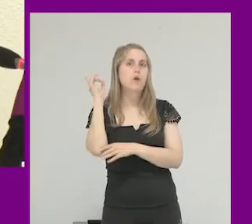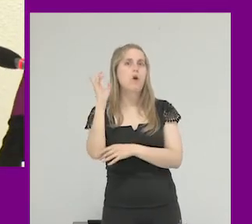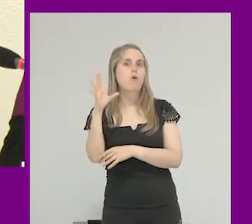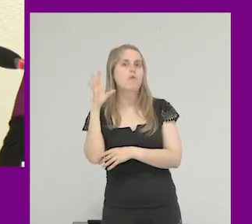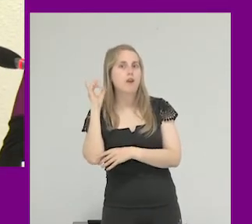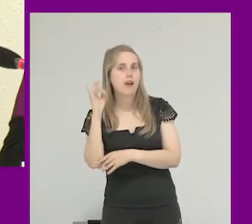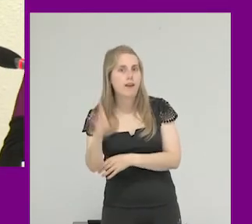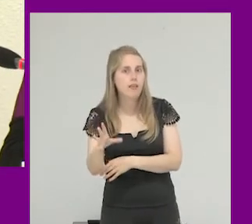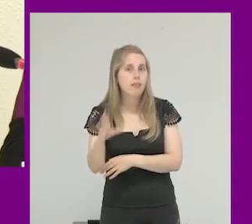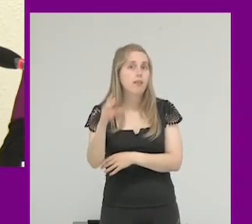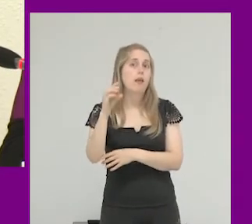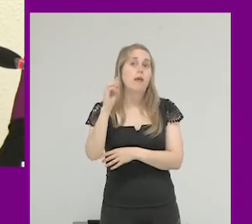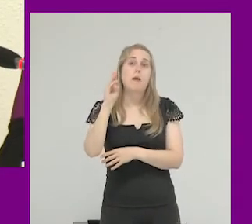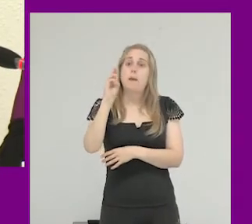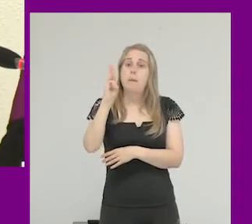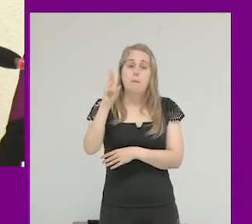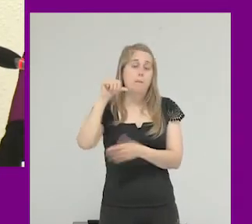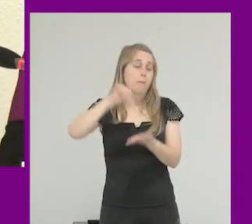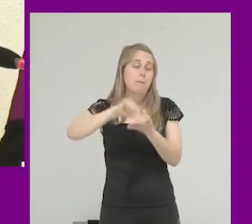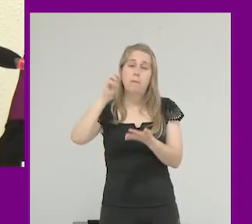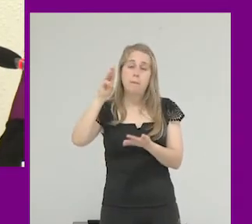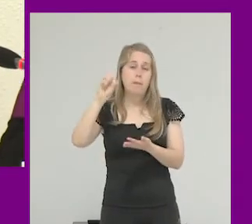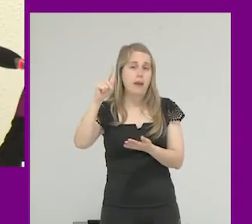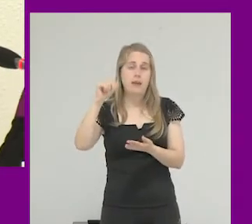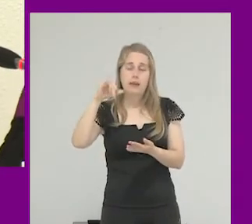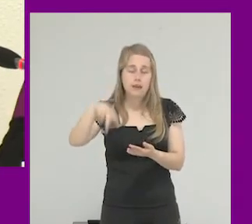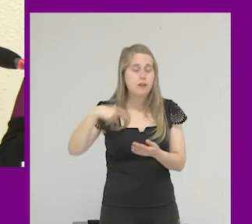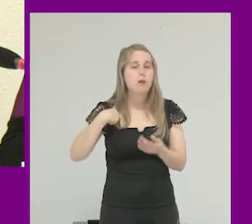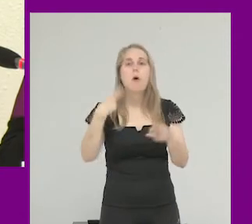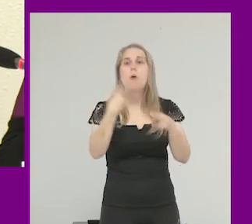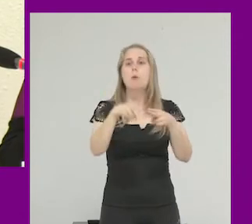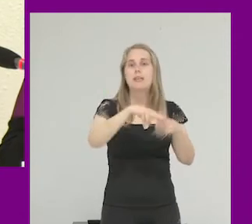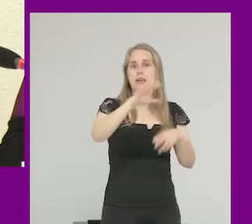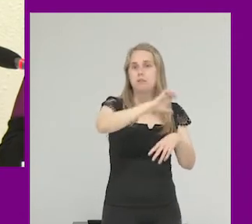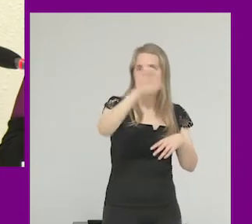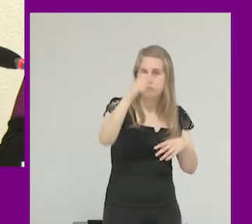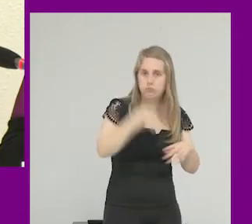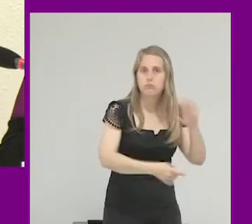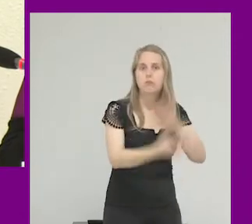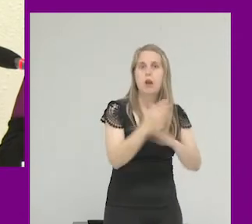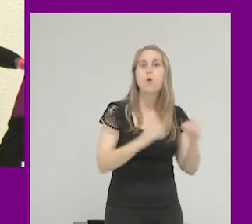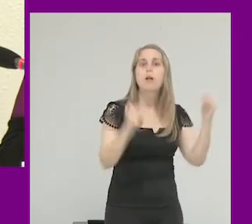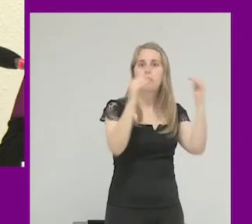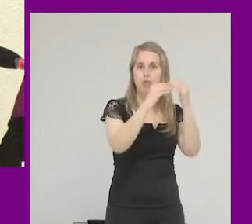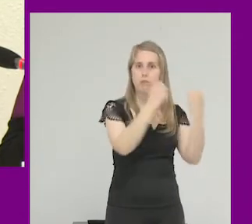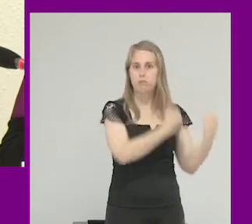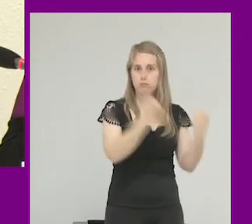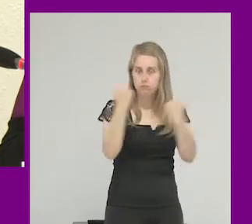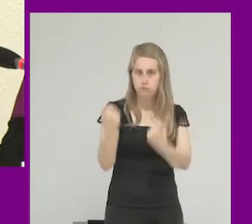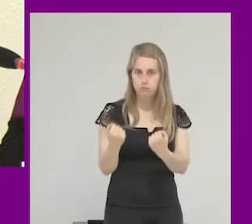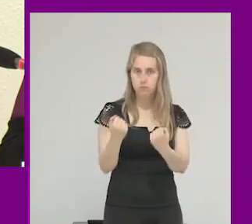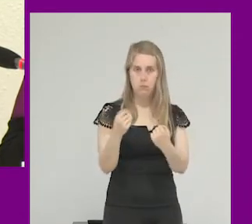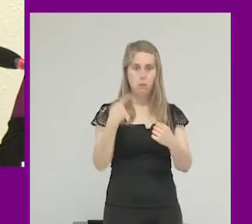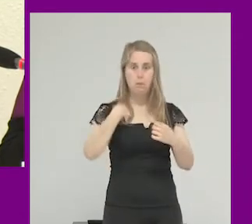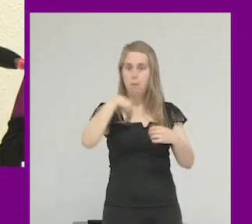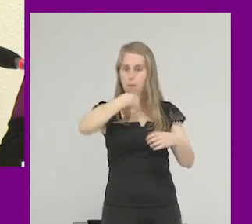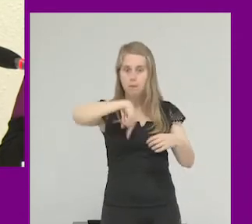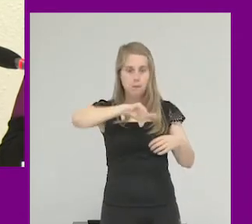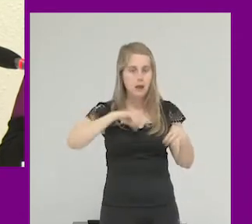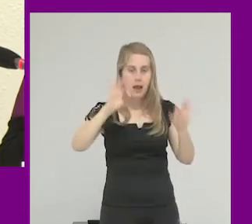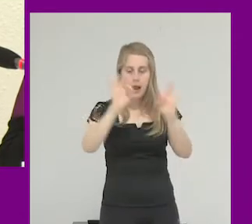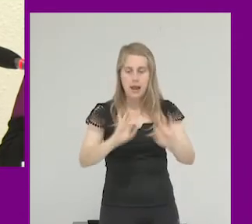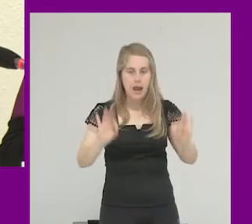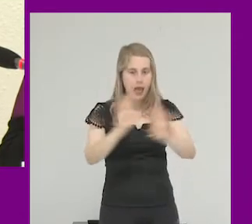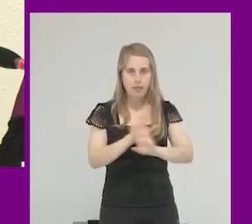Pekín se empezaron a implementar en Europa políticas de igualdad institucionales, nadie tenía muy claro cómo que